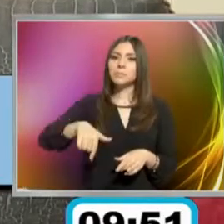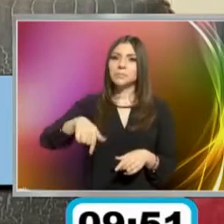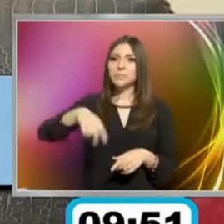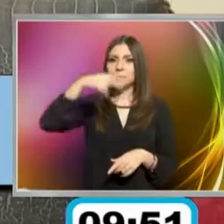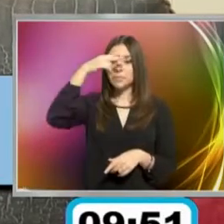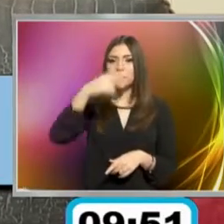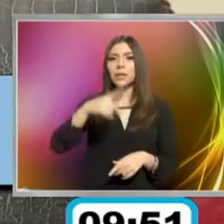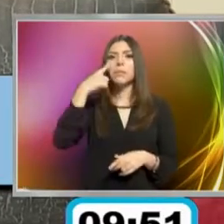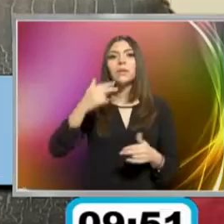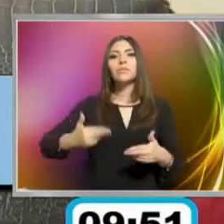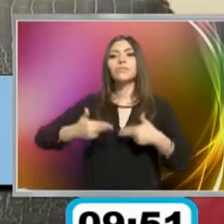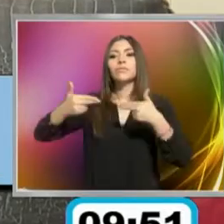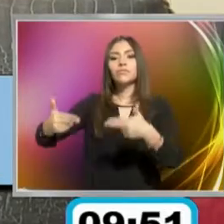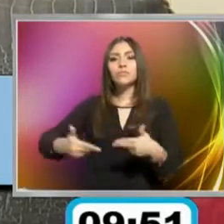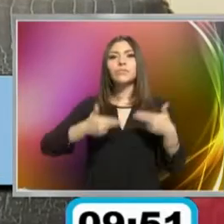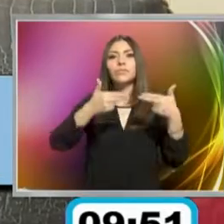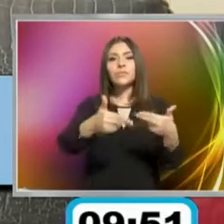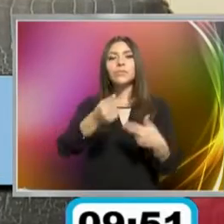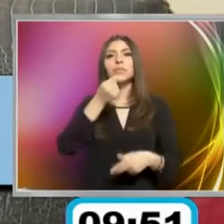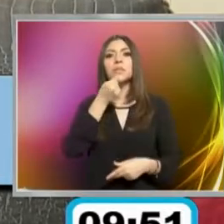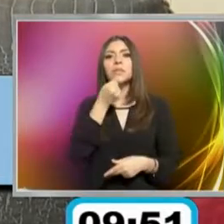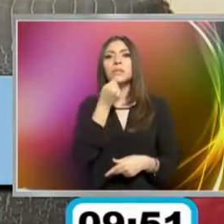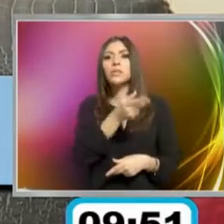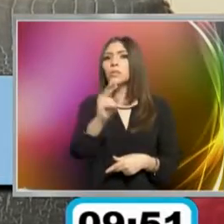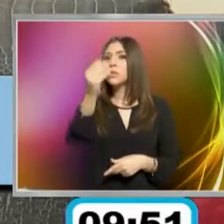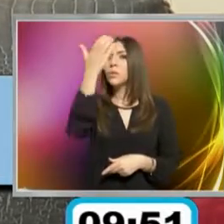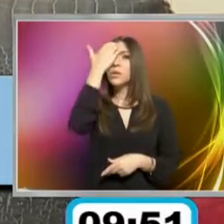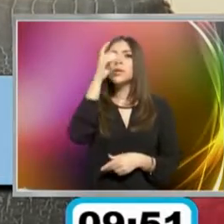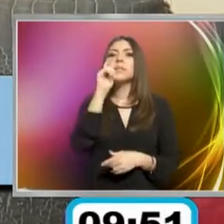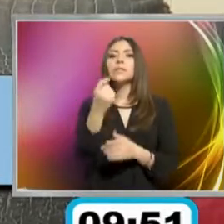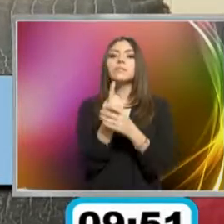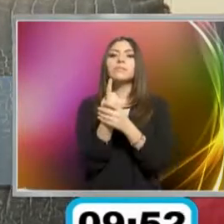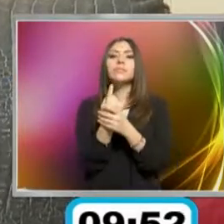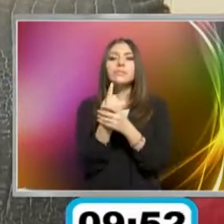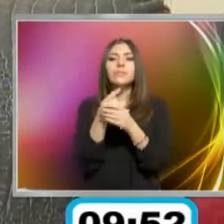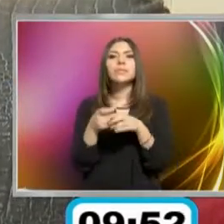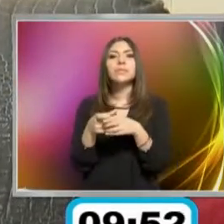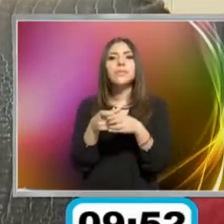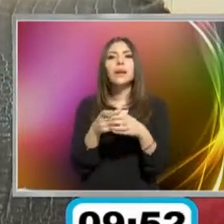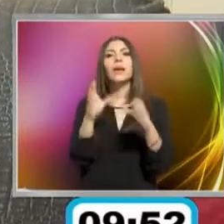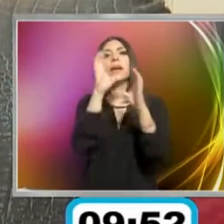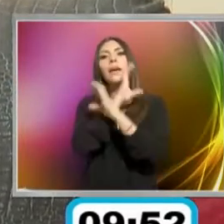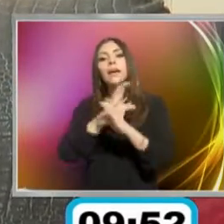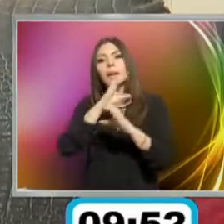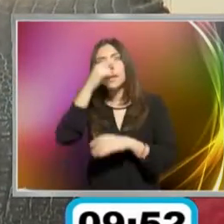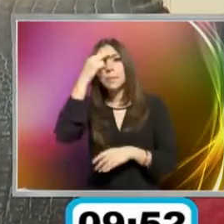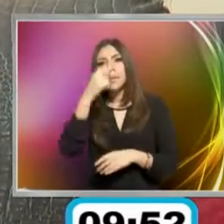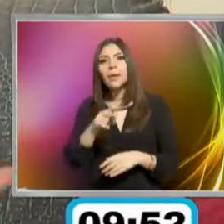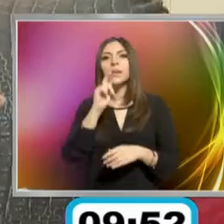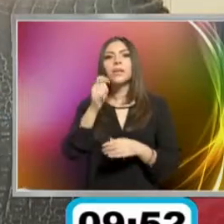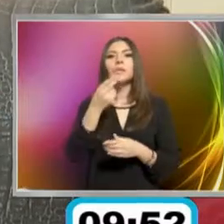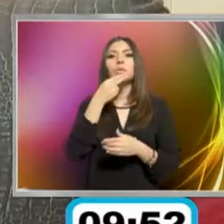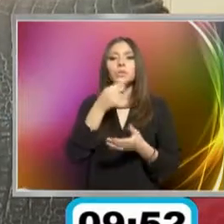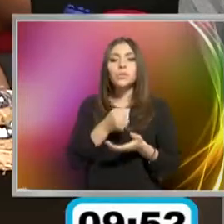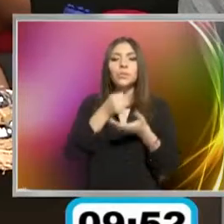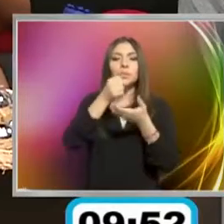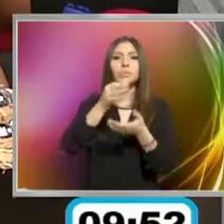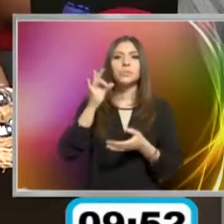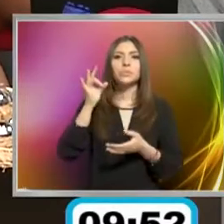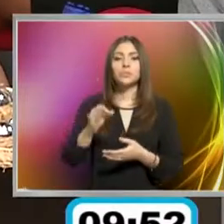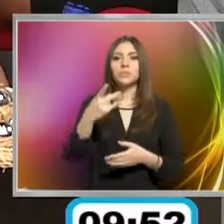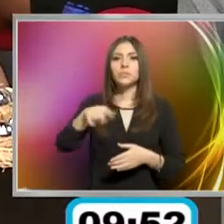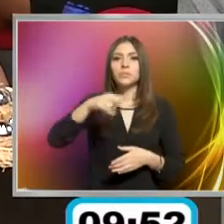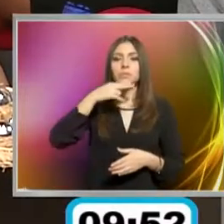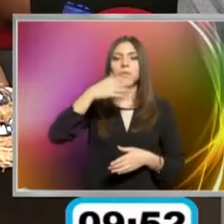generaciones de niños que no conocen lo que es una velita, lo que es un cántico mexicano, la colación, pues sepan lo que es